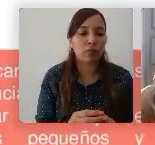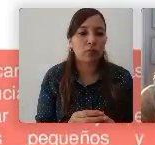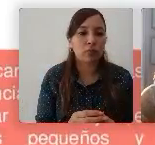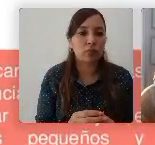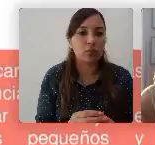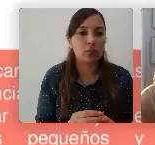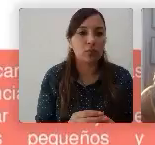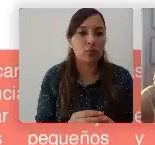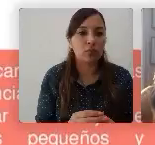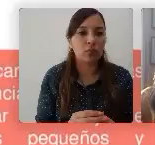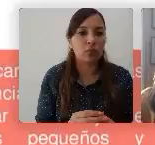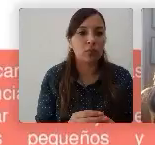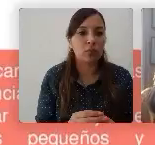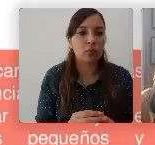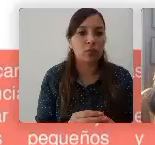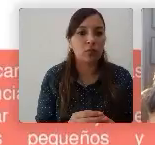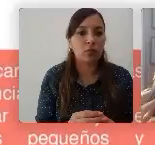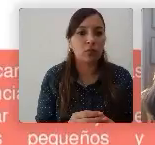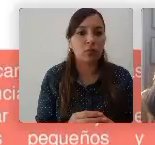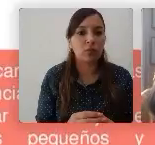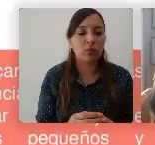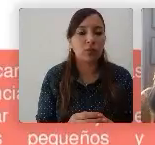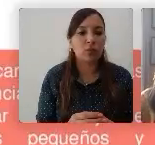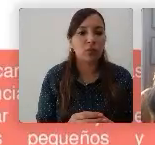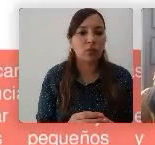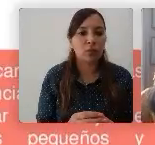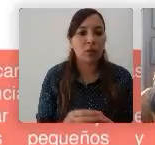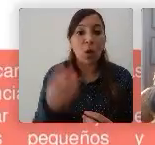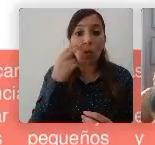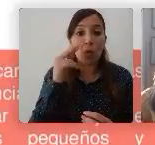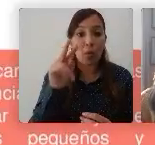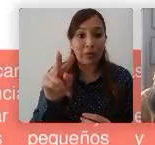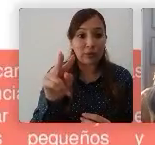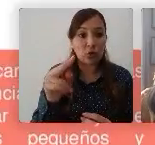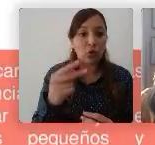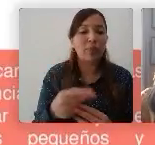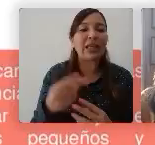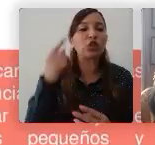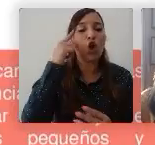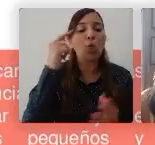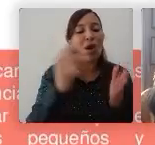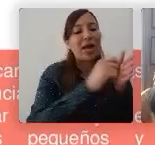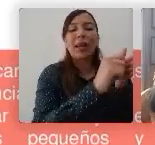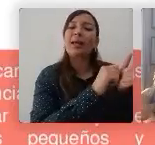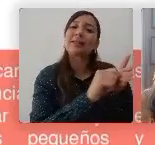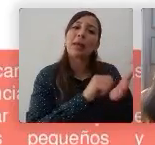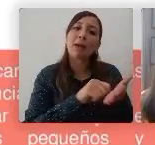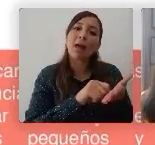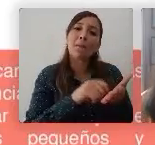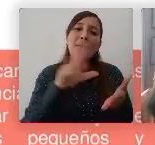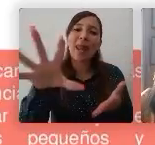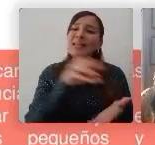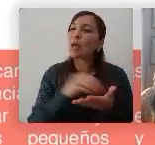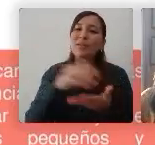lo que hemos visto es un poco los elementos previos a la región ahora vamos a hablar sobre la reserva en sí y las actividades